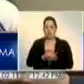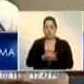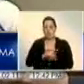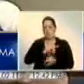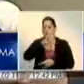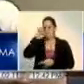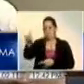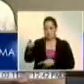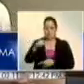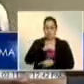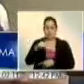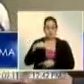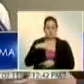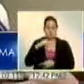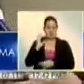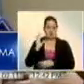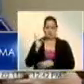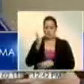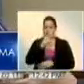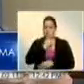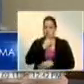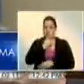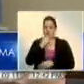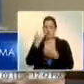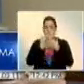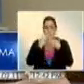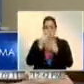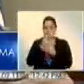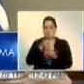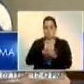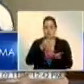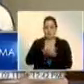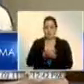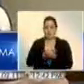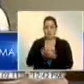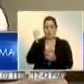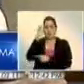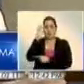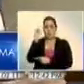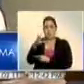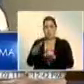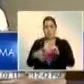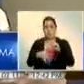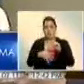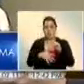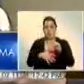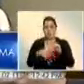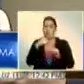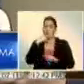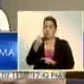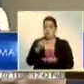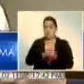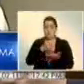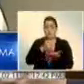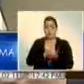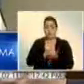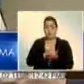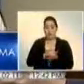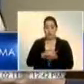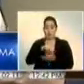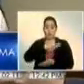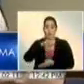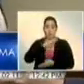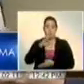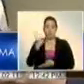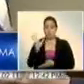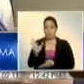De hecho, en lo personal no tengo ninguna duda de que estos viajes no se pagaron con los recursos del Parlatino. Ellos han manifestado que se pagaron con recursos del